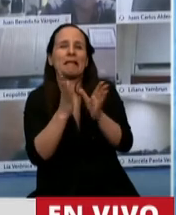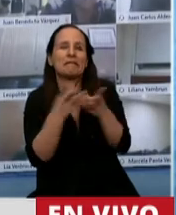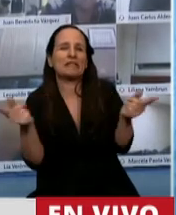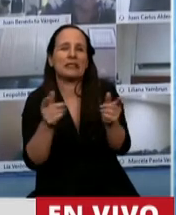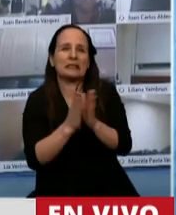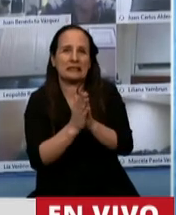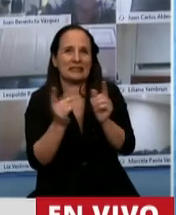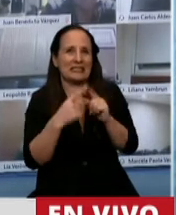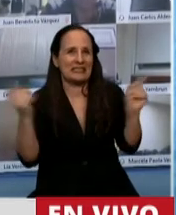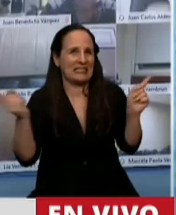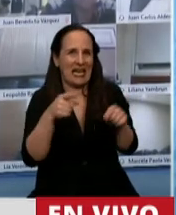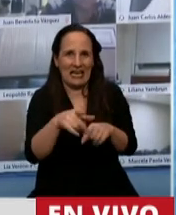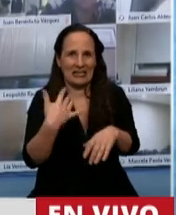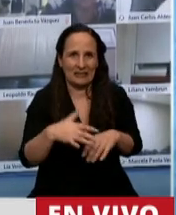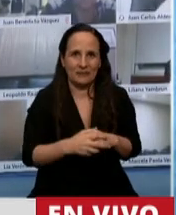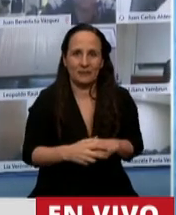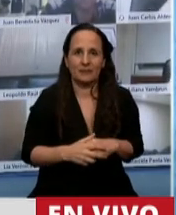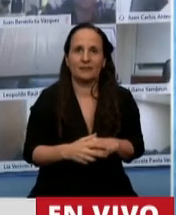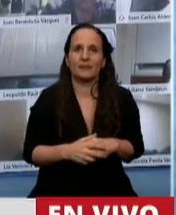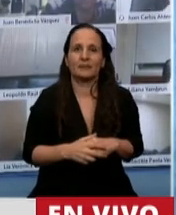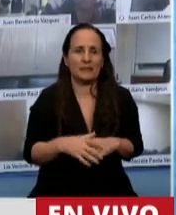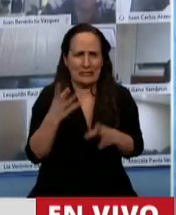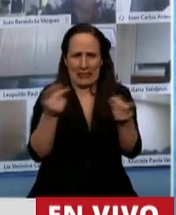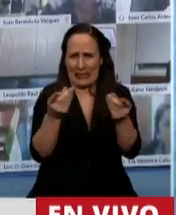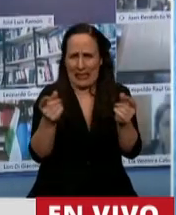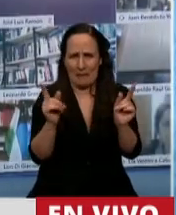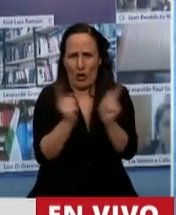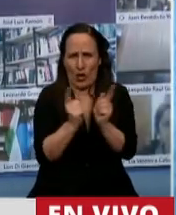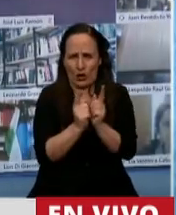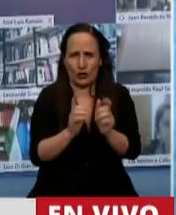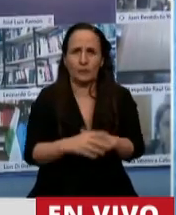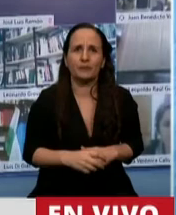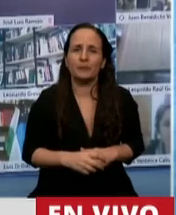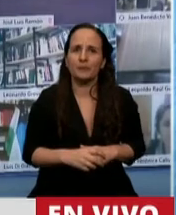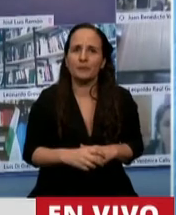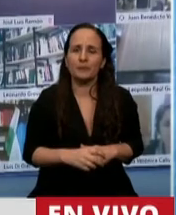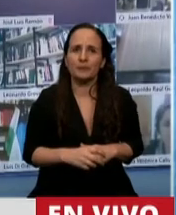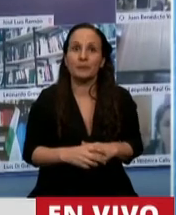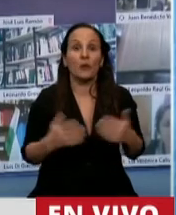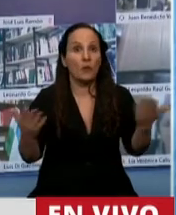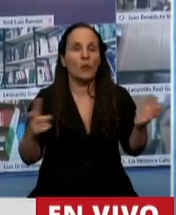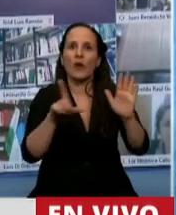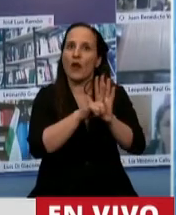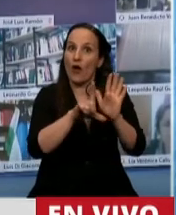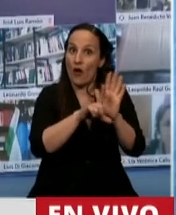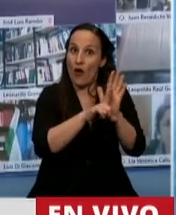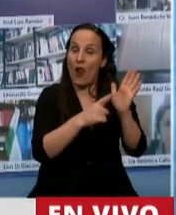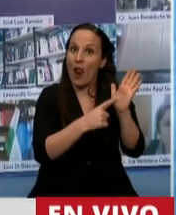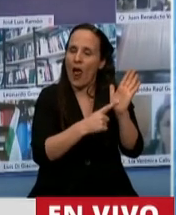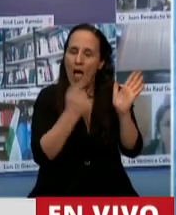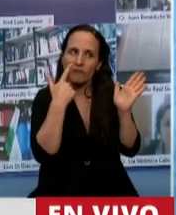está largamente excedido. Termino cortita. Volvemos a mostrar con esta ley, señor